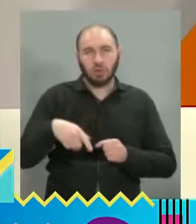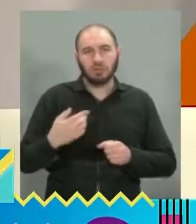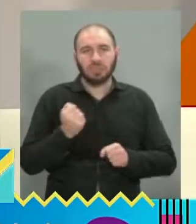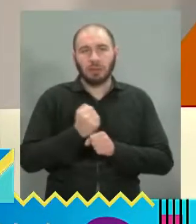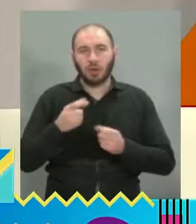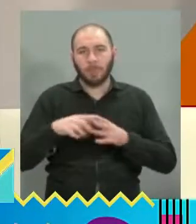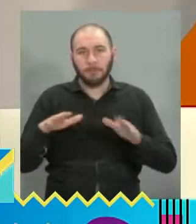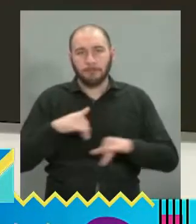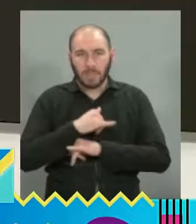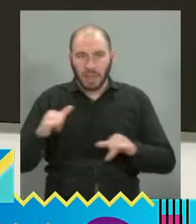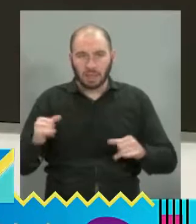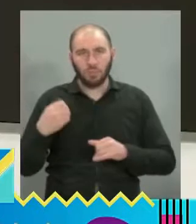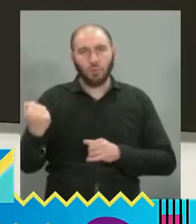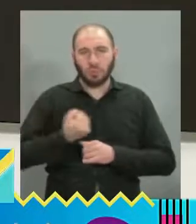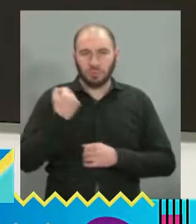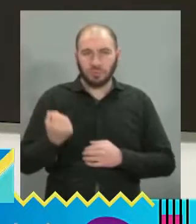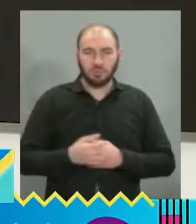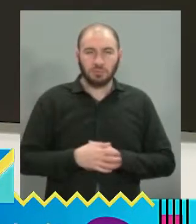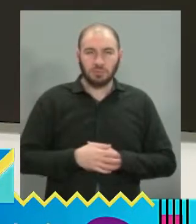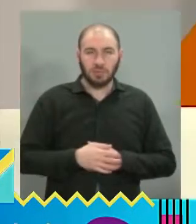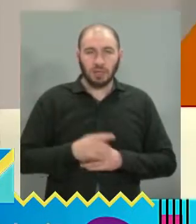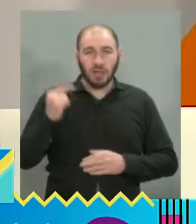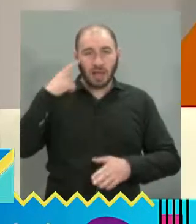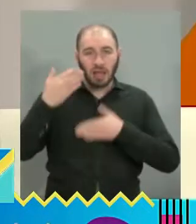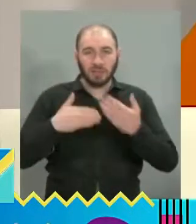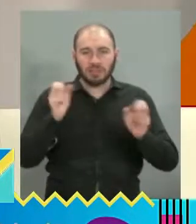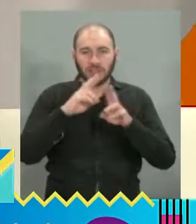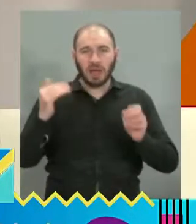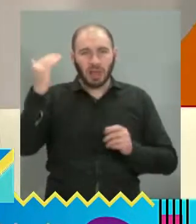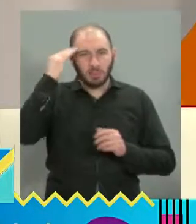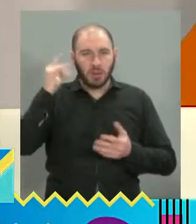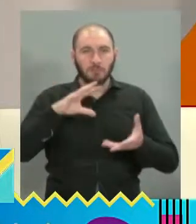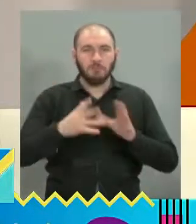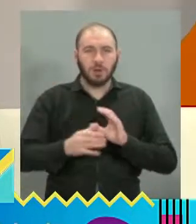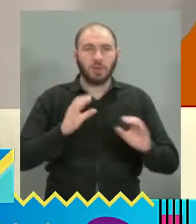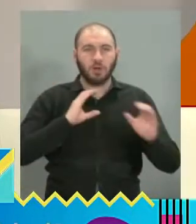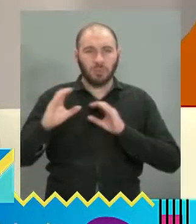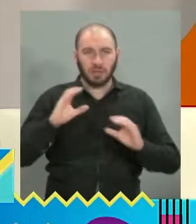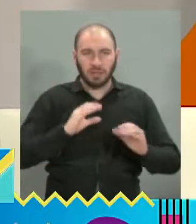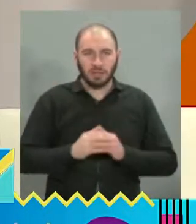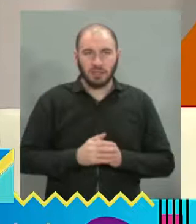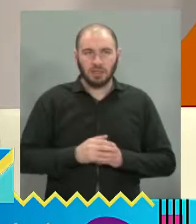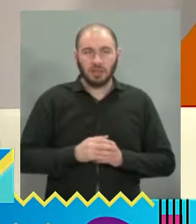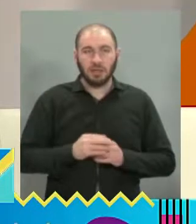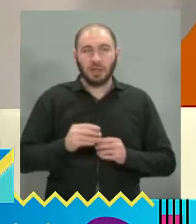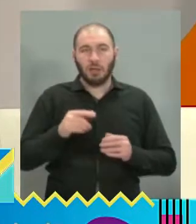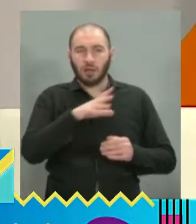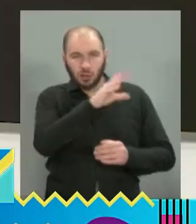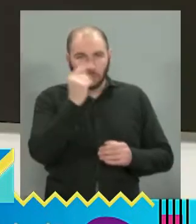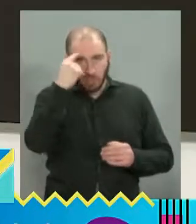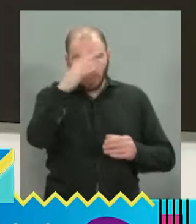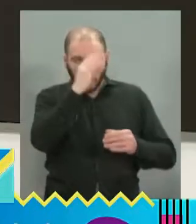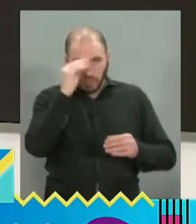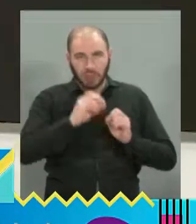los medios de comunicación, eso es muy importante. Capacitación sobre el lenguaje, la forma de comunicar, ¿sí? La no reproducción de